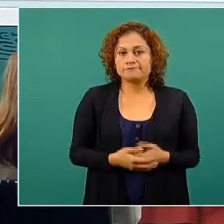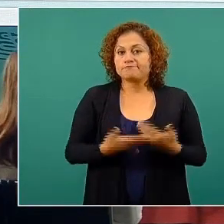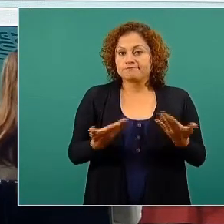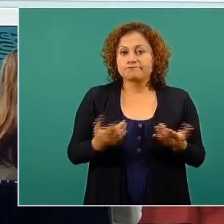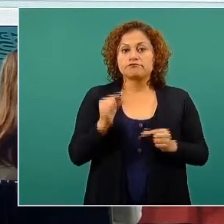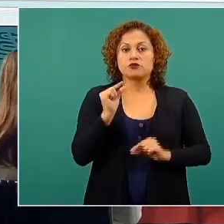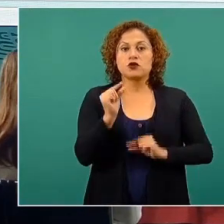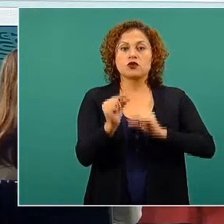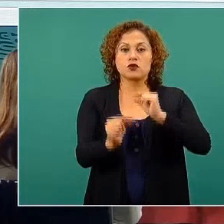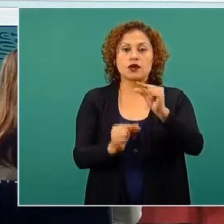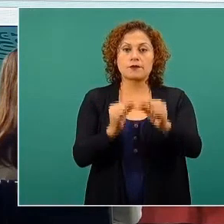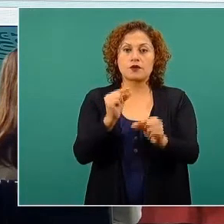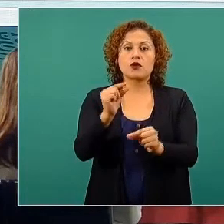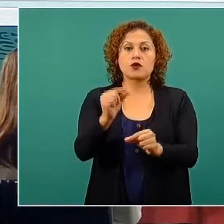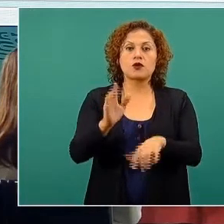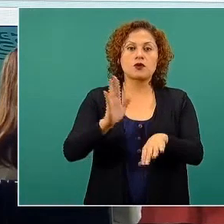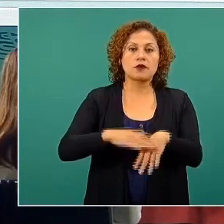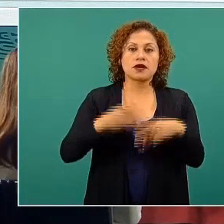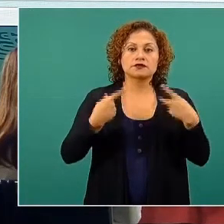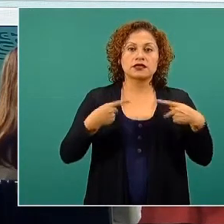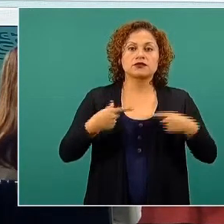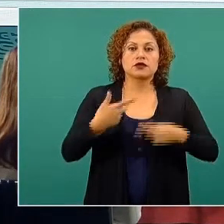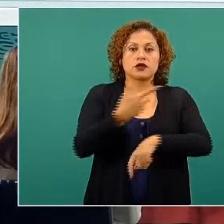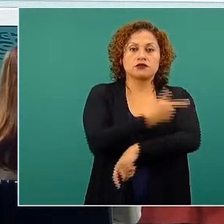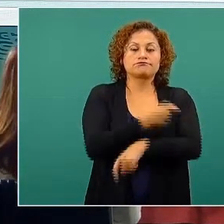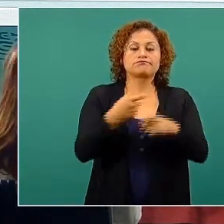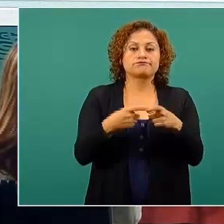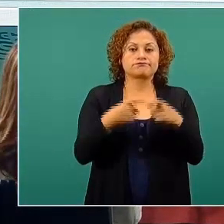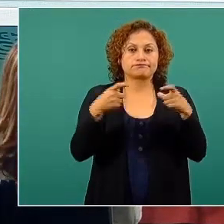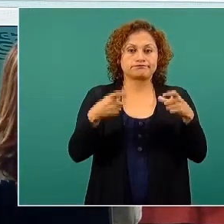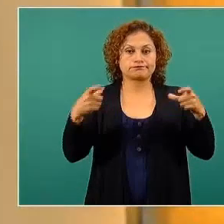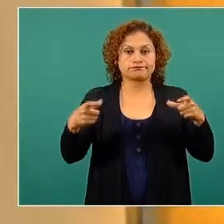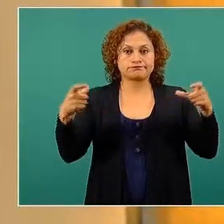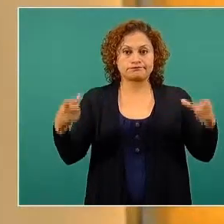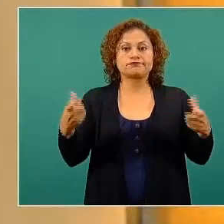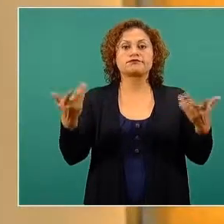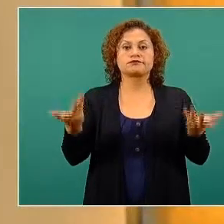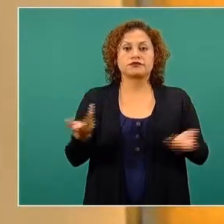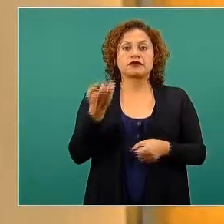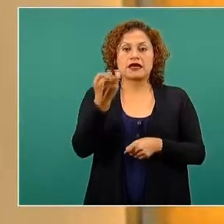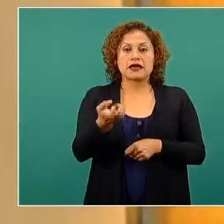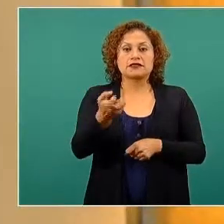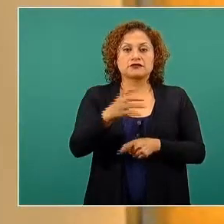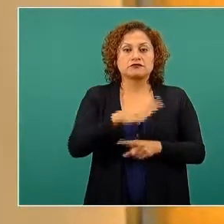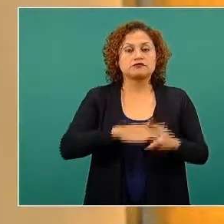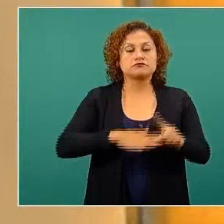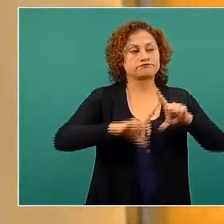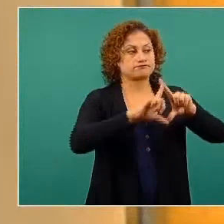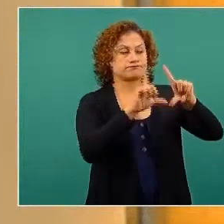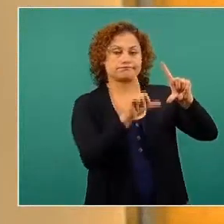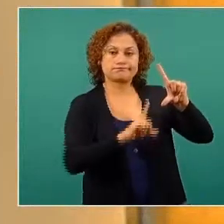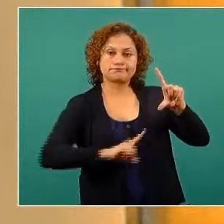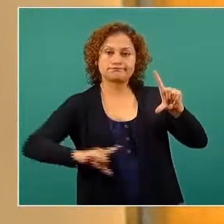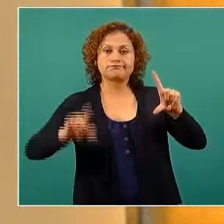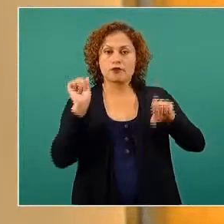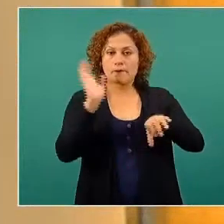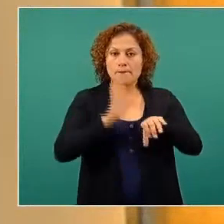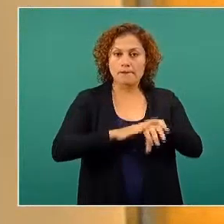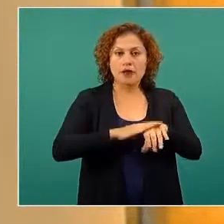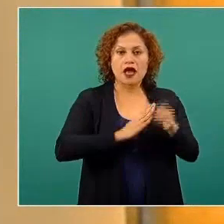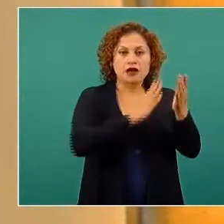incrementando este número y por lo tanto incrementando la cobertura de vacunación de las personas que se